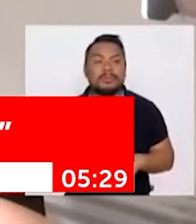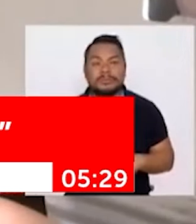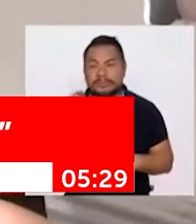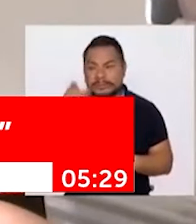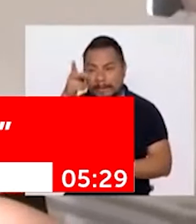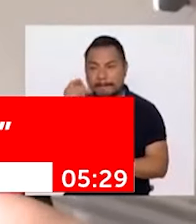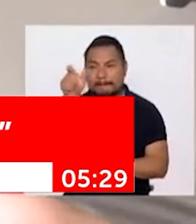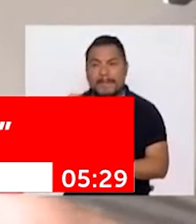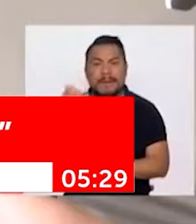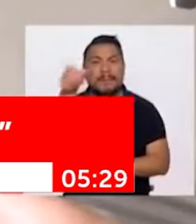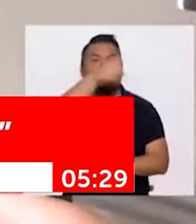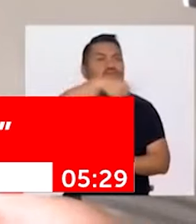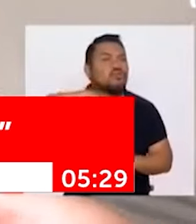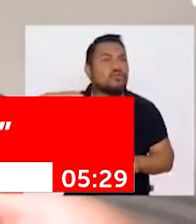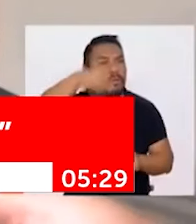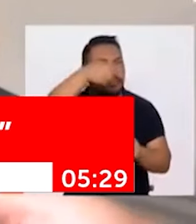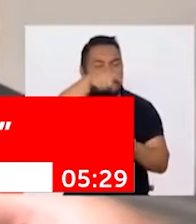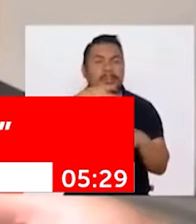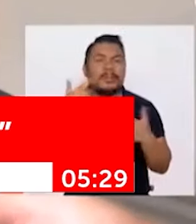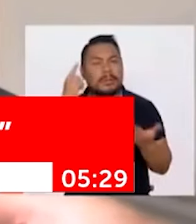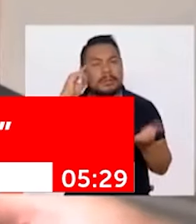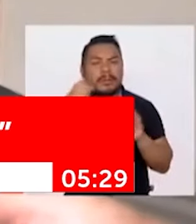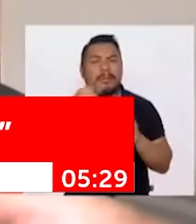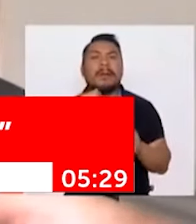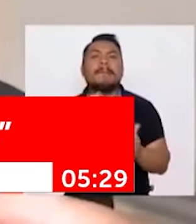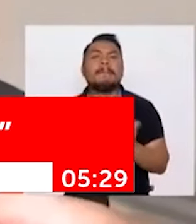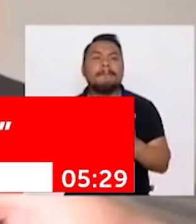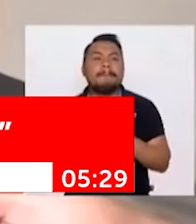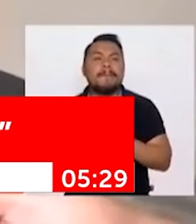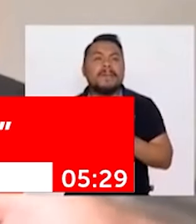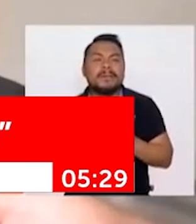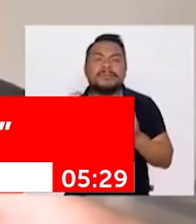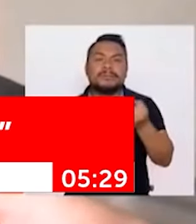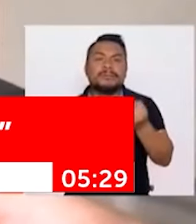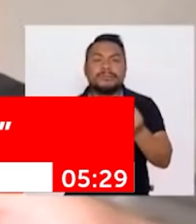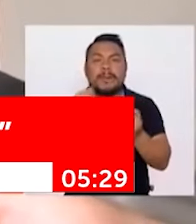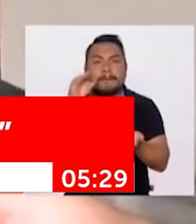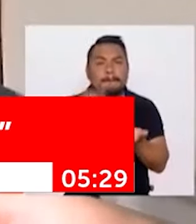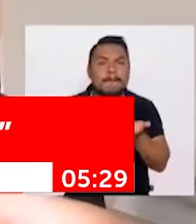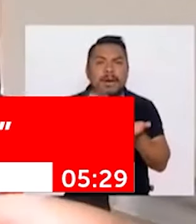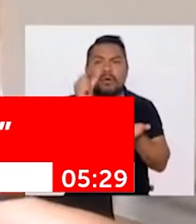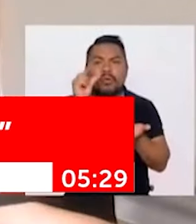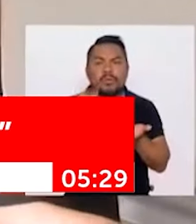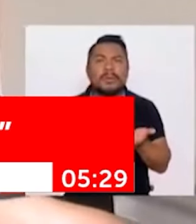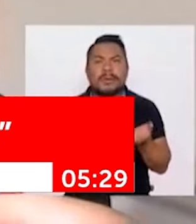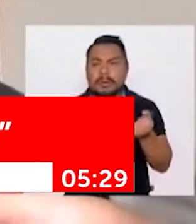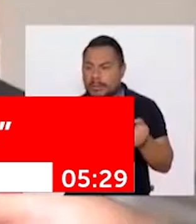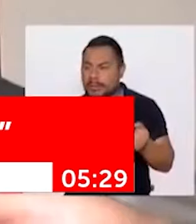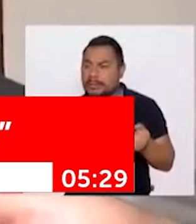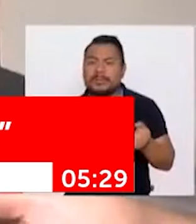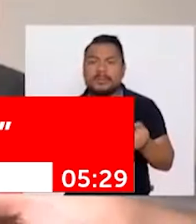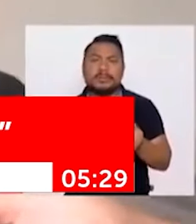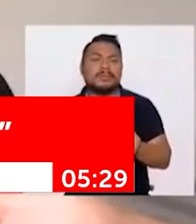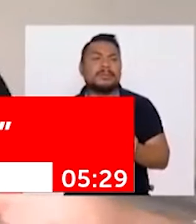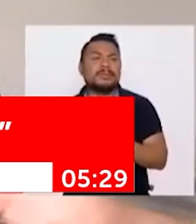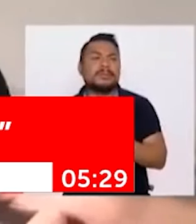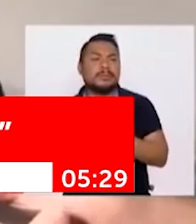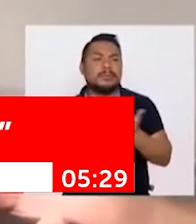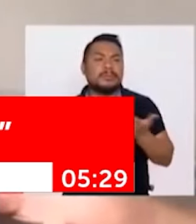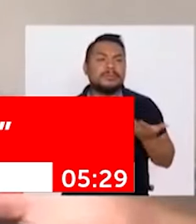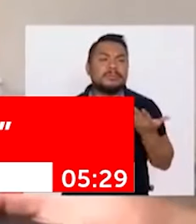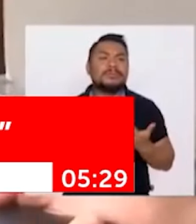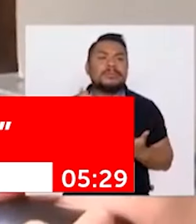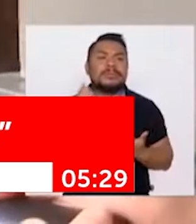identifica a esas personas y se plantea la figura de un peaje social en la medida que se reconocen los vehículos que están pasando y a ellos se les reconoce